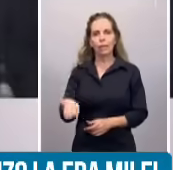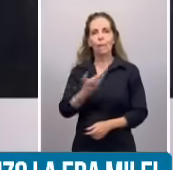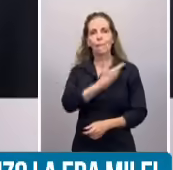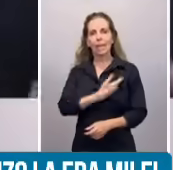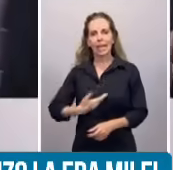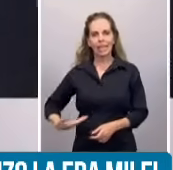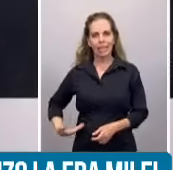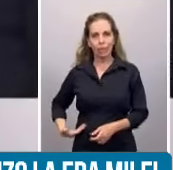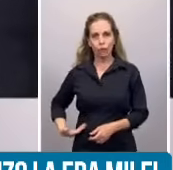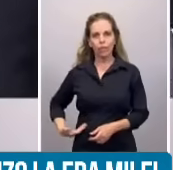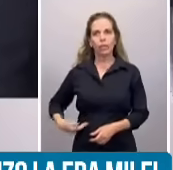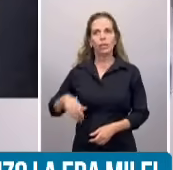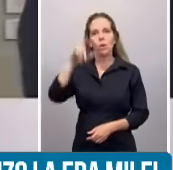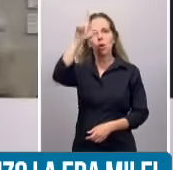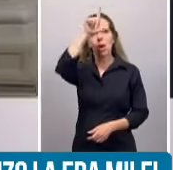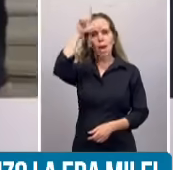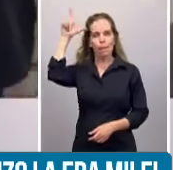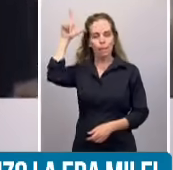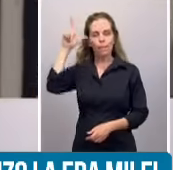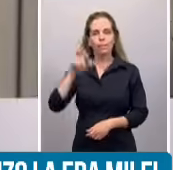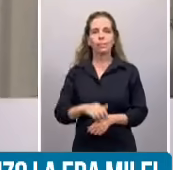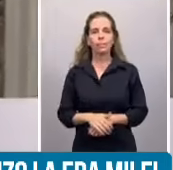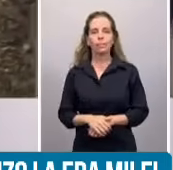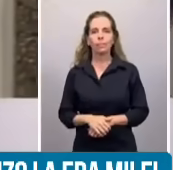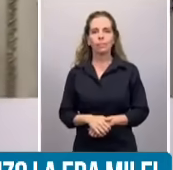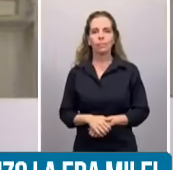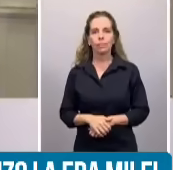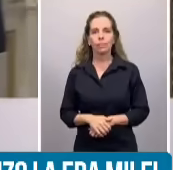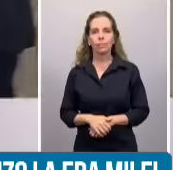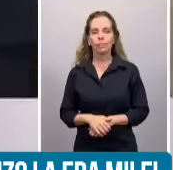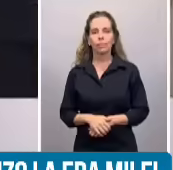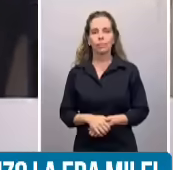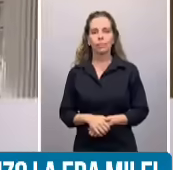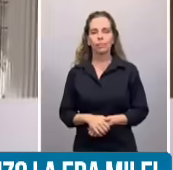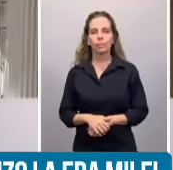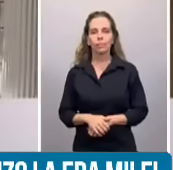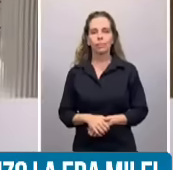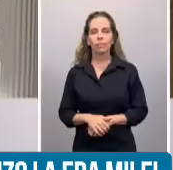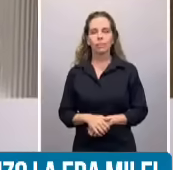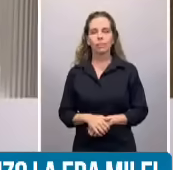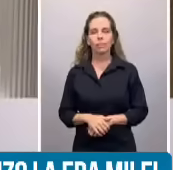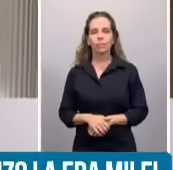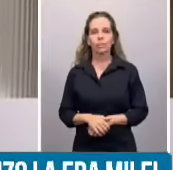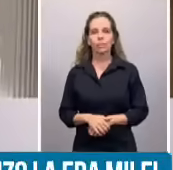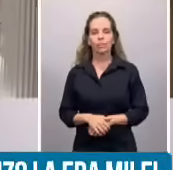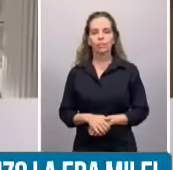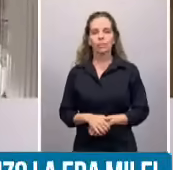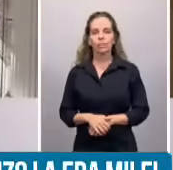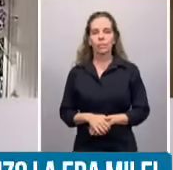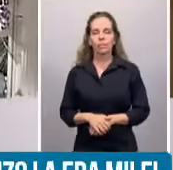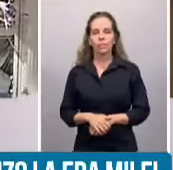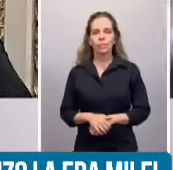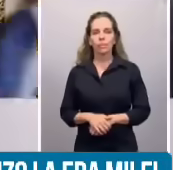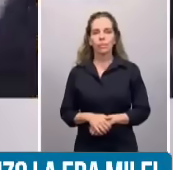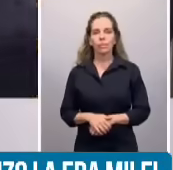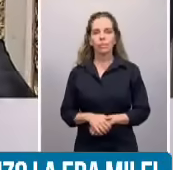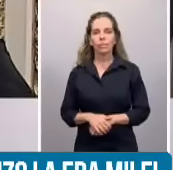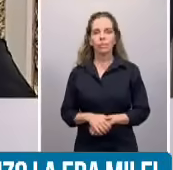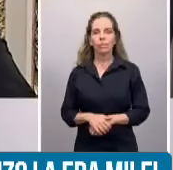medidas con las cuales se inaugure este mandato van, sí, a tener mucho que ver con la capacidad